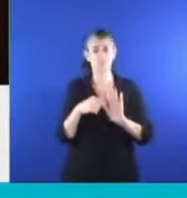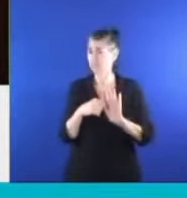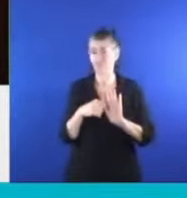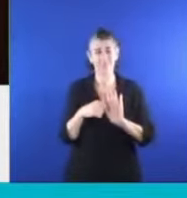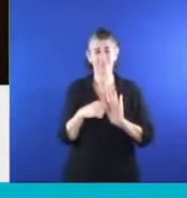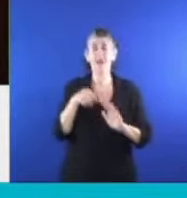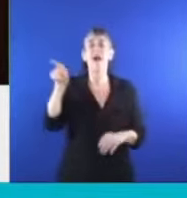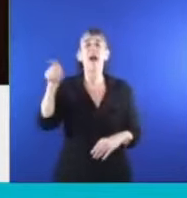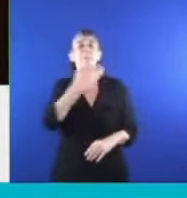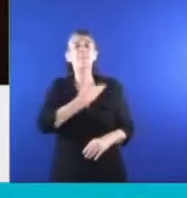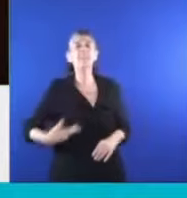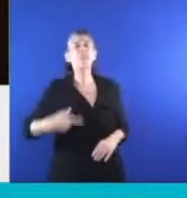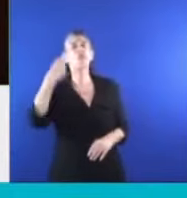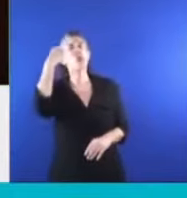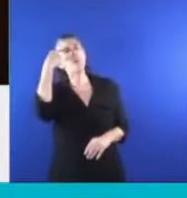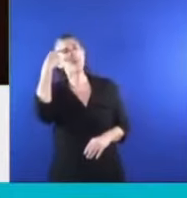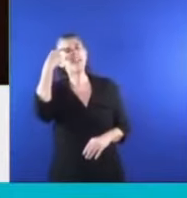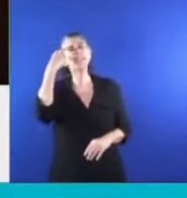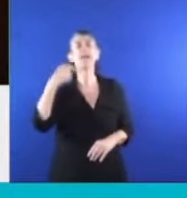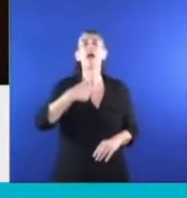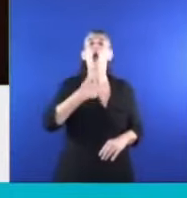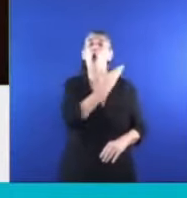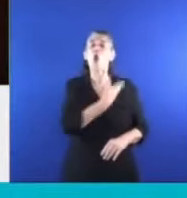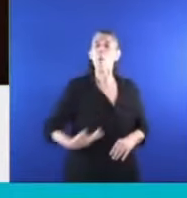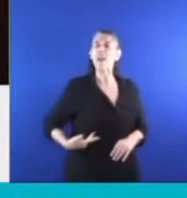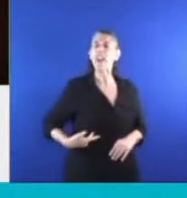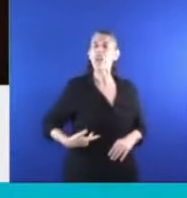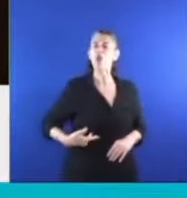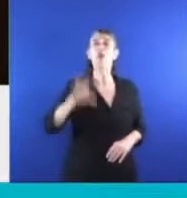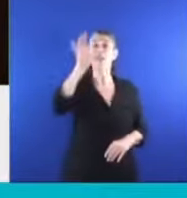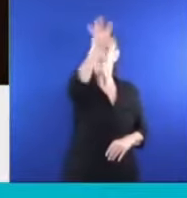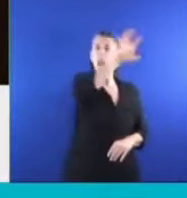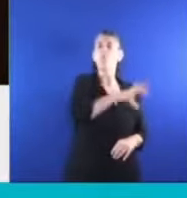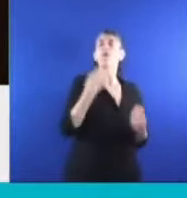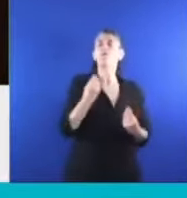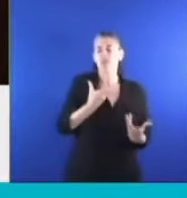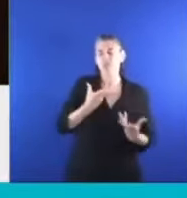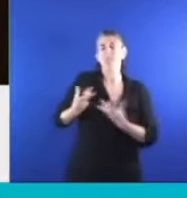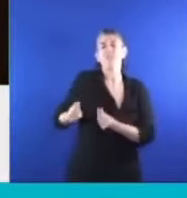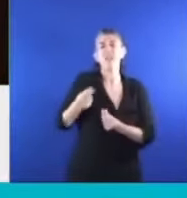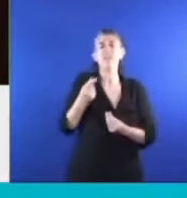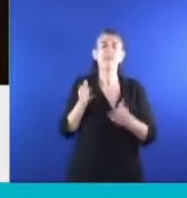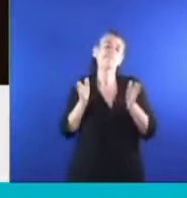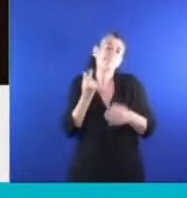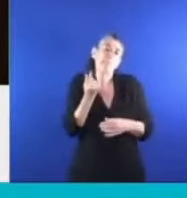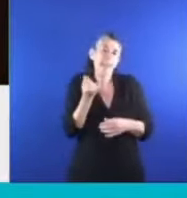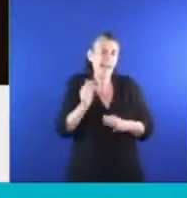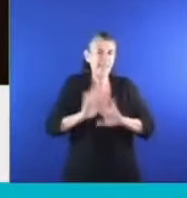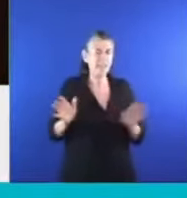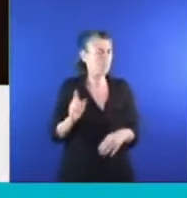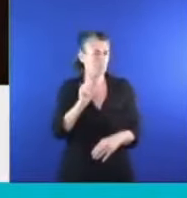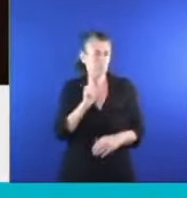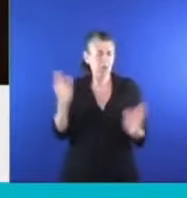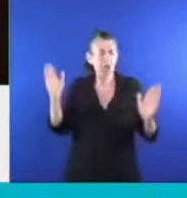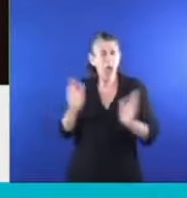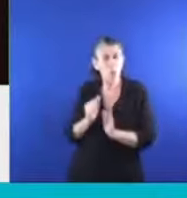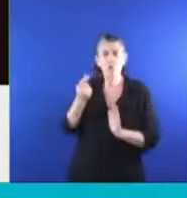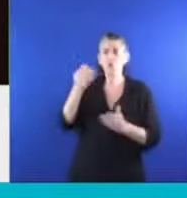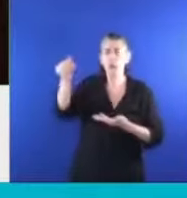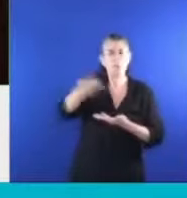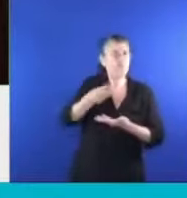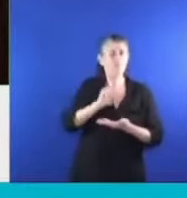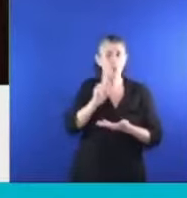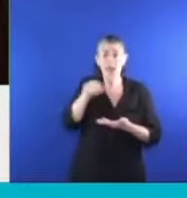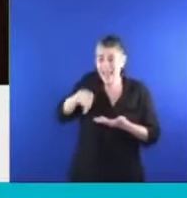los gobernadores solo defienden cajas políticas, pero hay que poner las cosas en su lugar. No se trata del ajuste a las cajas, sino en cómo afecta